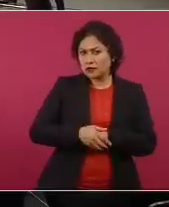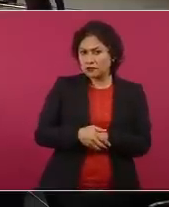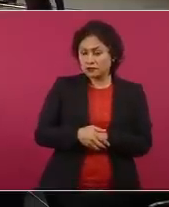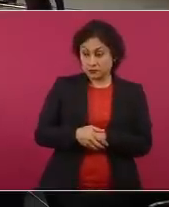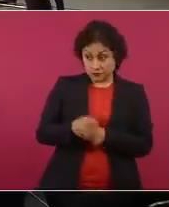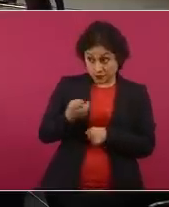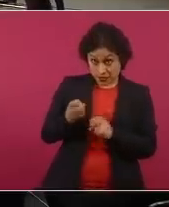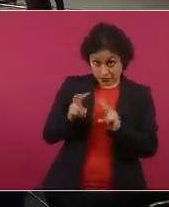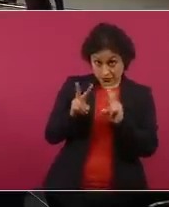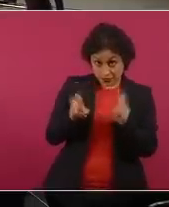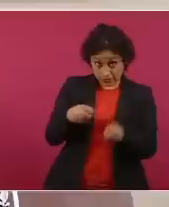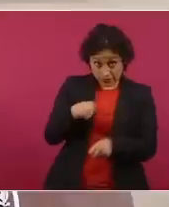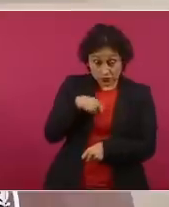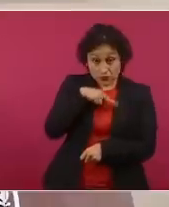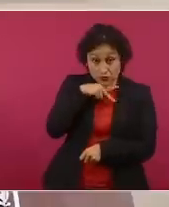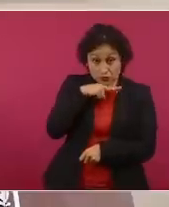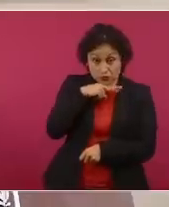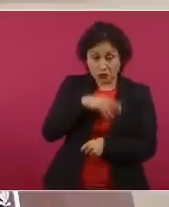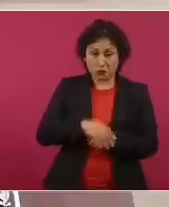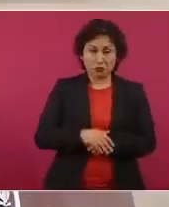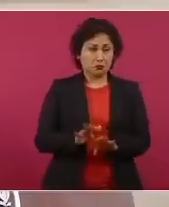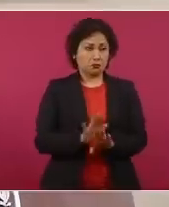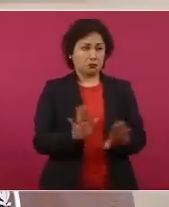más que preocuparme, me ocupo.